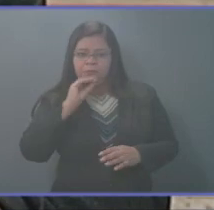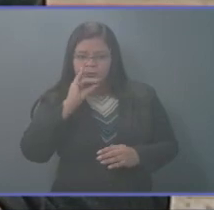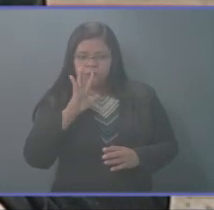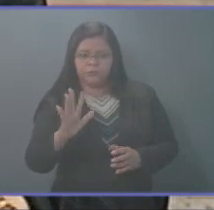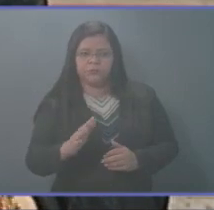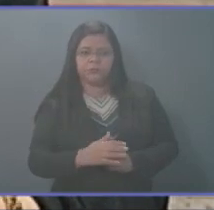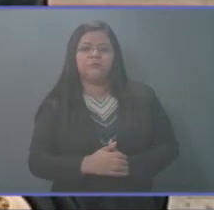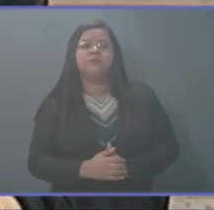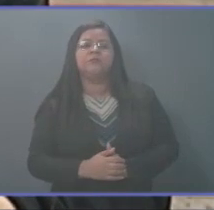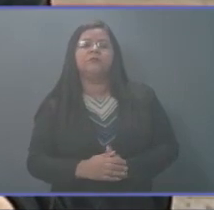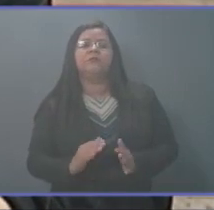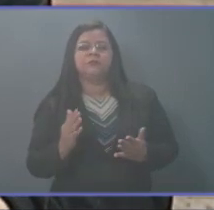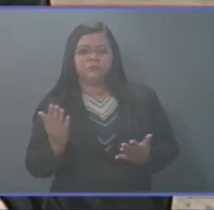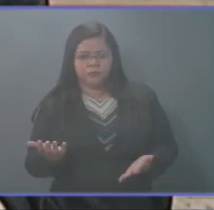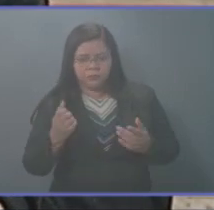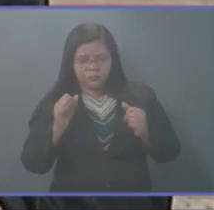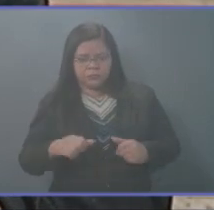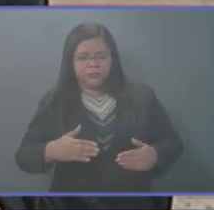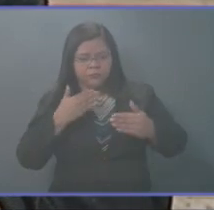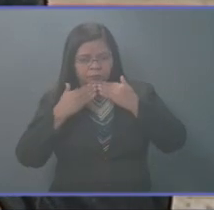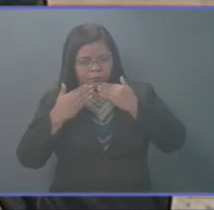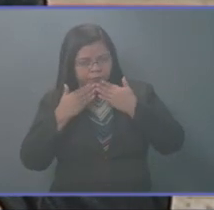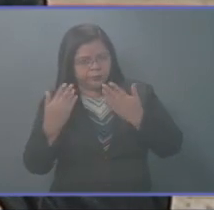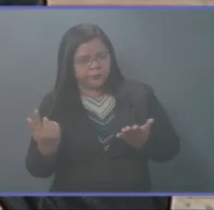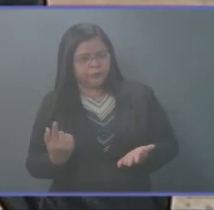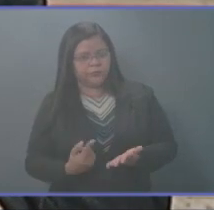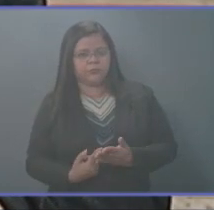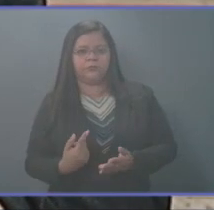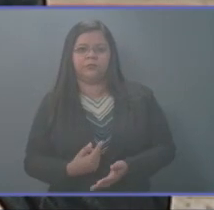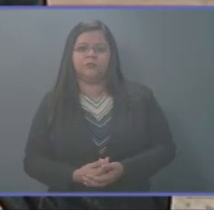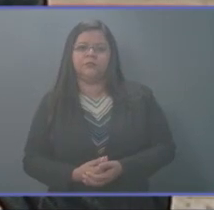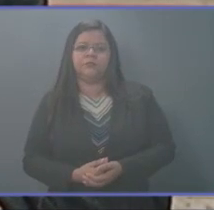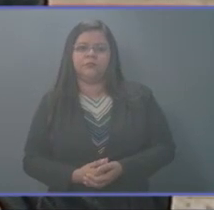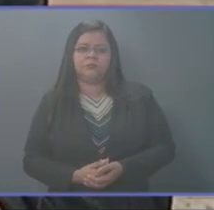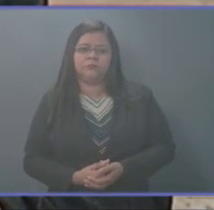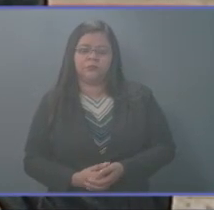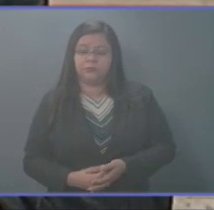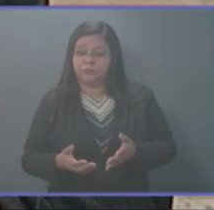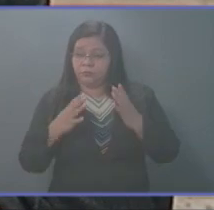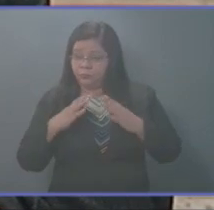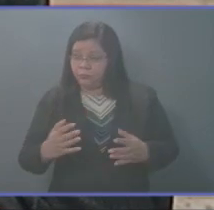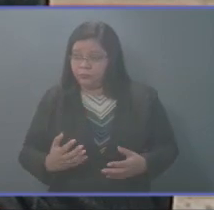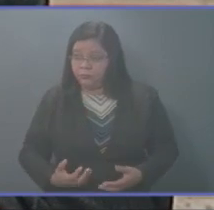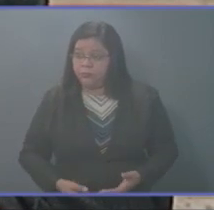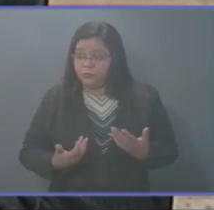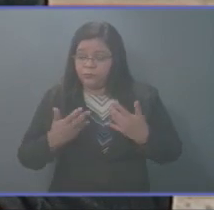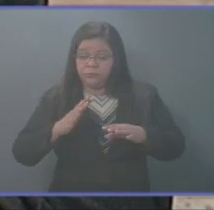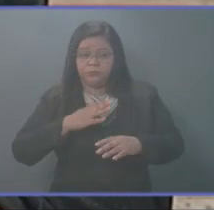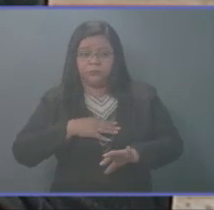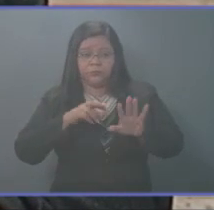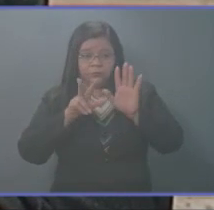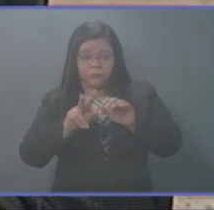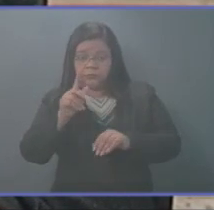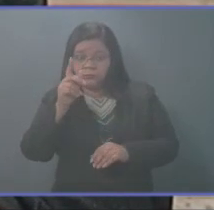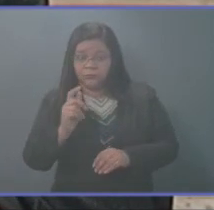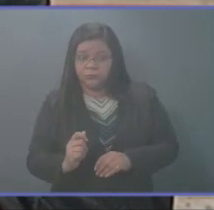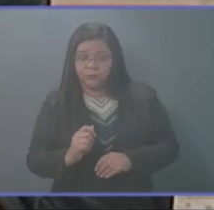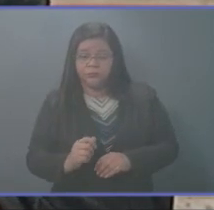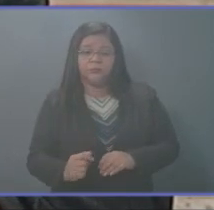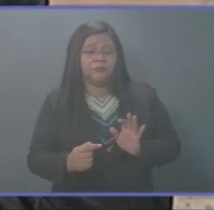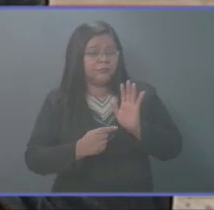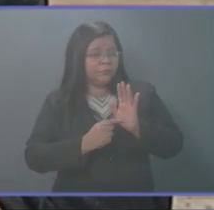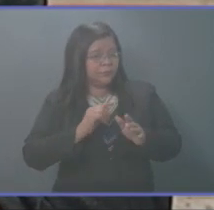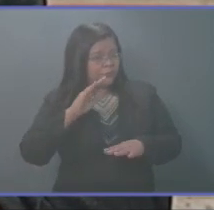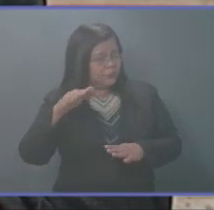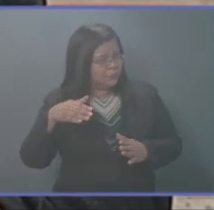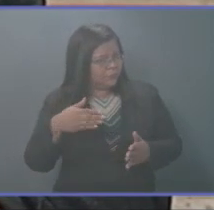¿verdad? Para poder dar explicaciones sobre eso. Y a un gobierno que tiene 8 meses y que ha mostrado